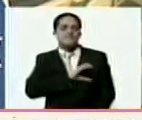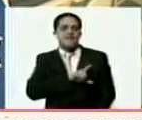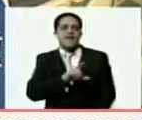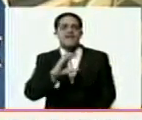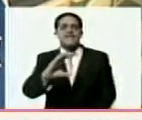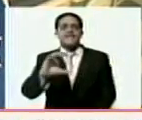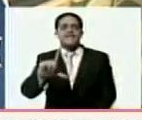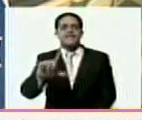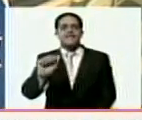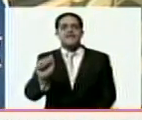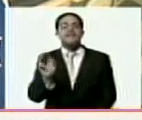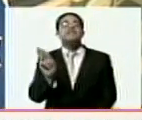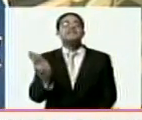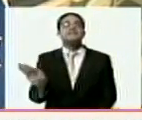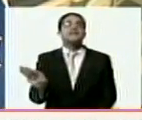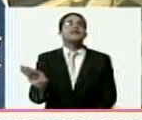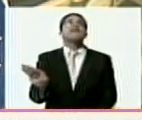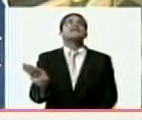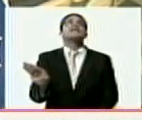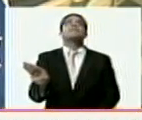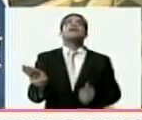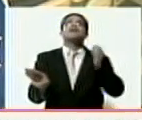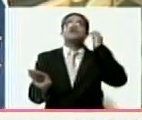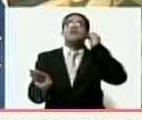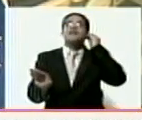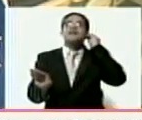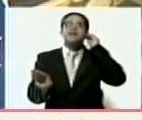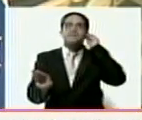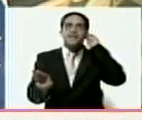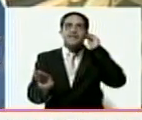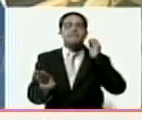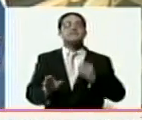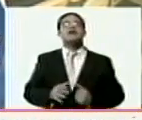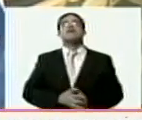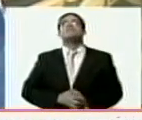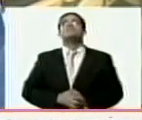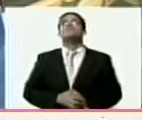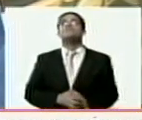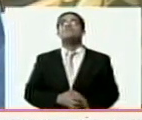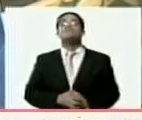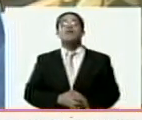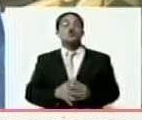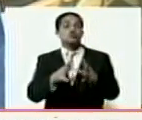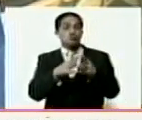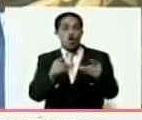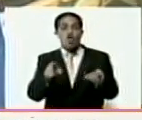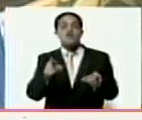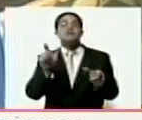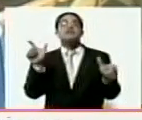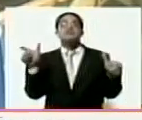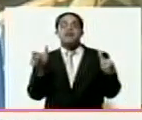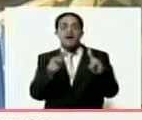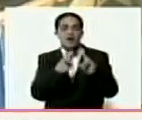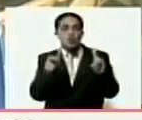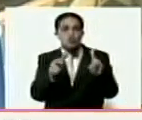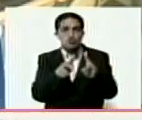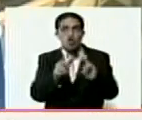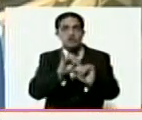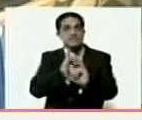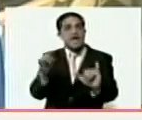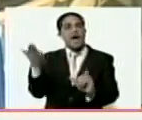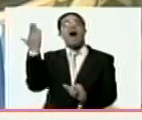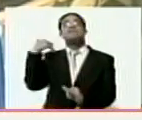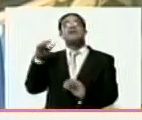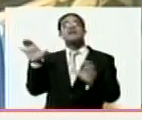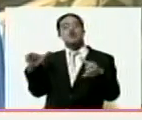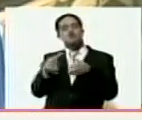abastecimiento y producción. También podemos mencionar todas estas reuniones que han realizado el 4 y 5